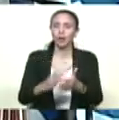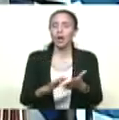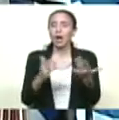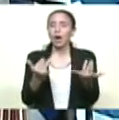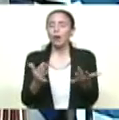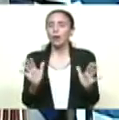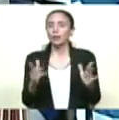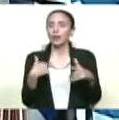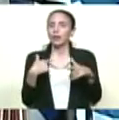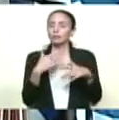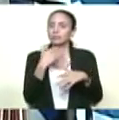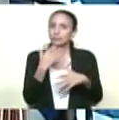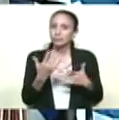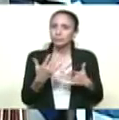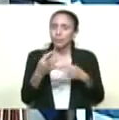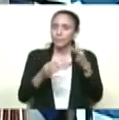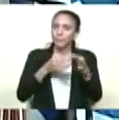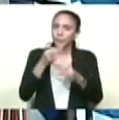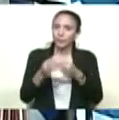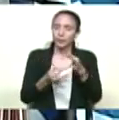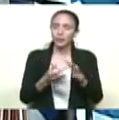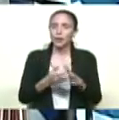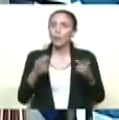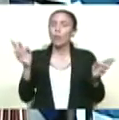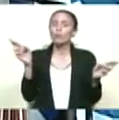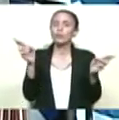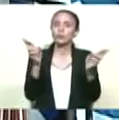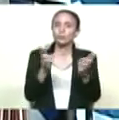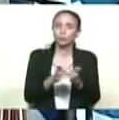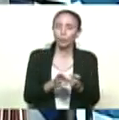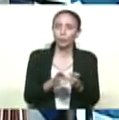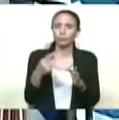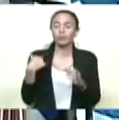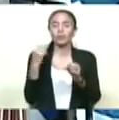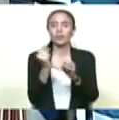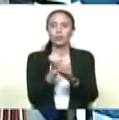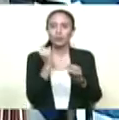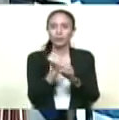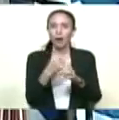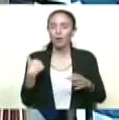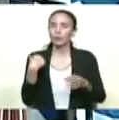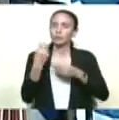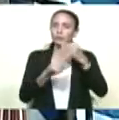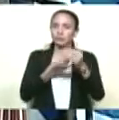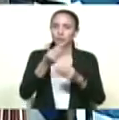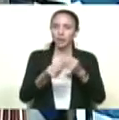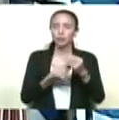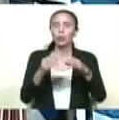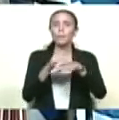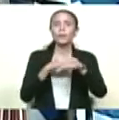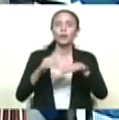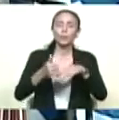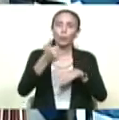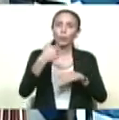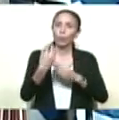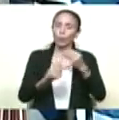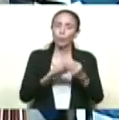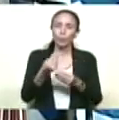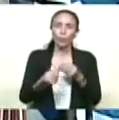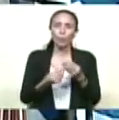ya para terminar hacer un apretado resumen del trabajo realizado por el ministerio público con